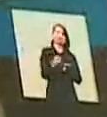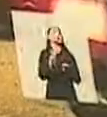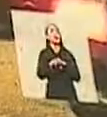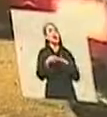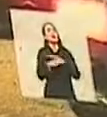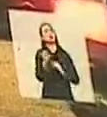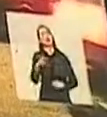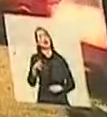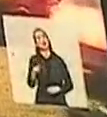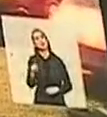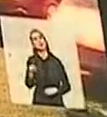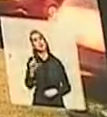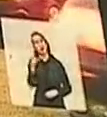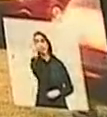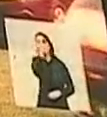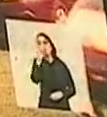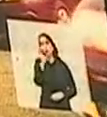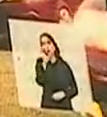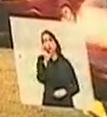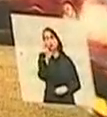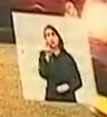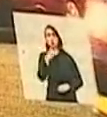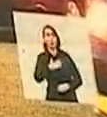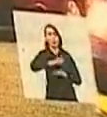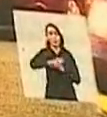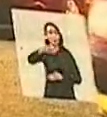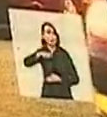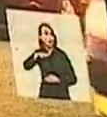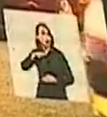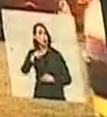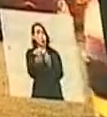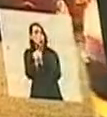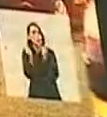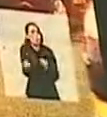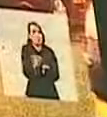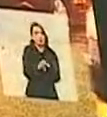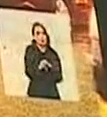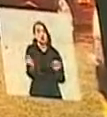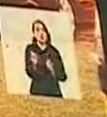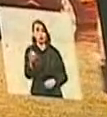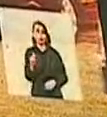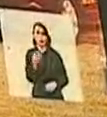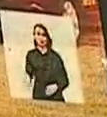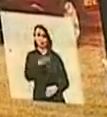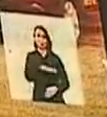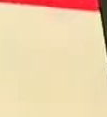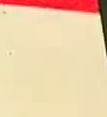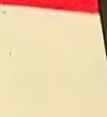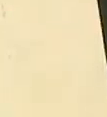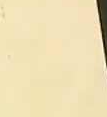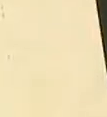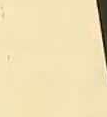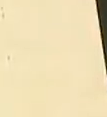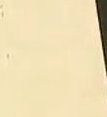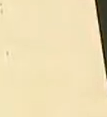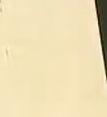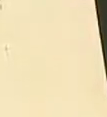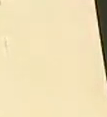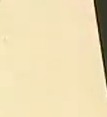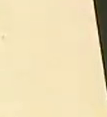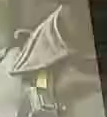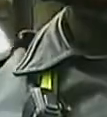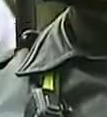especiales. Está toda la información en la página de CONACYT. A nivel nacional va a haber servicios que ayuden a